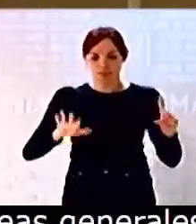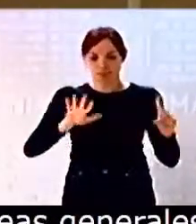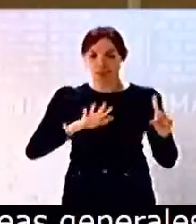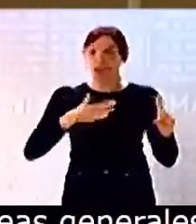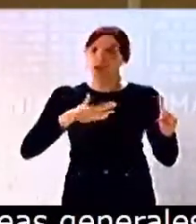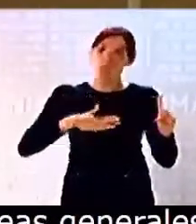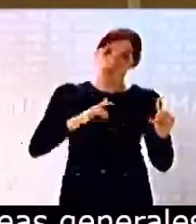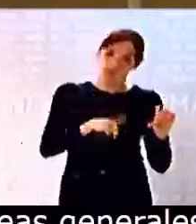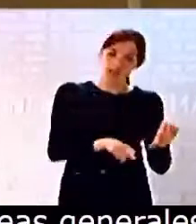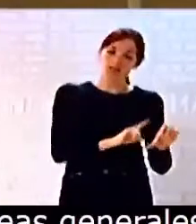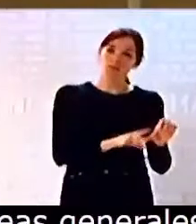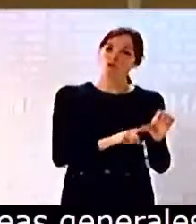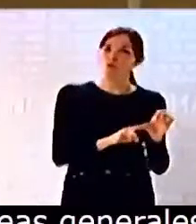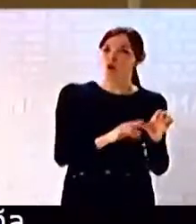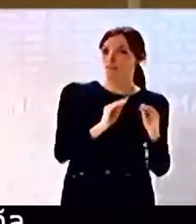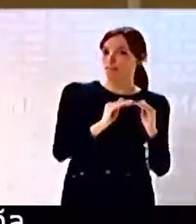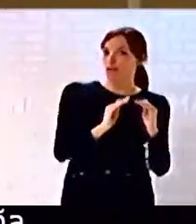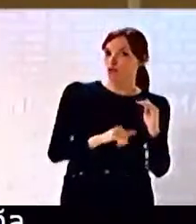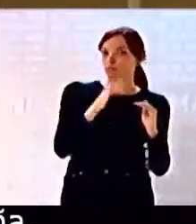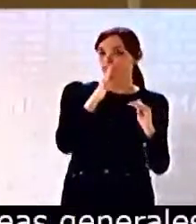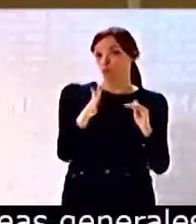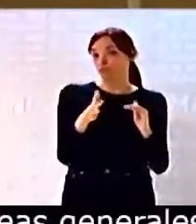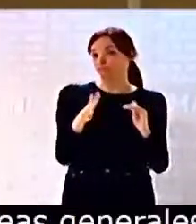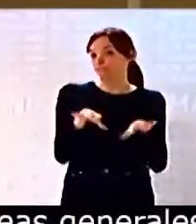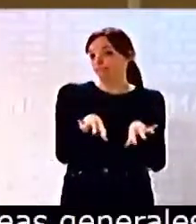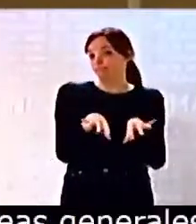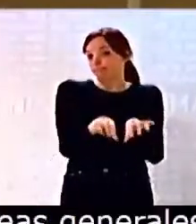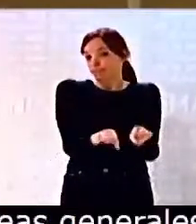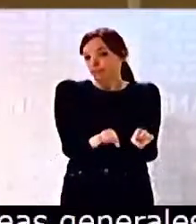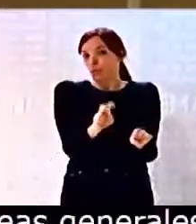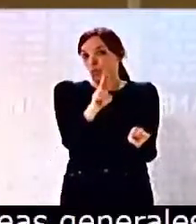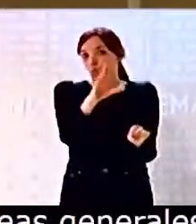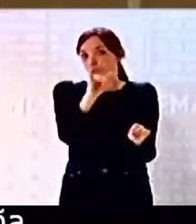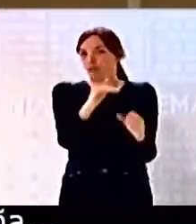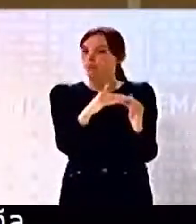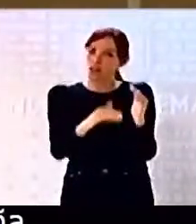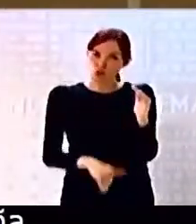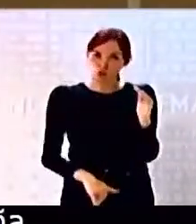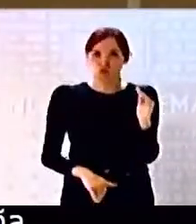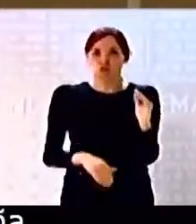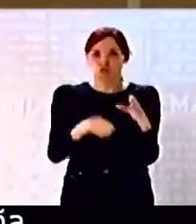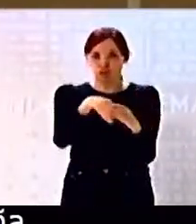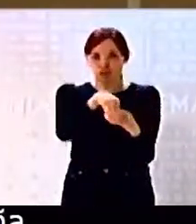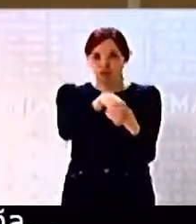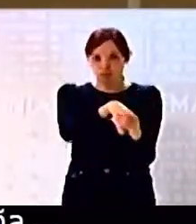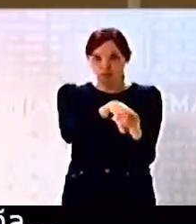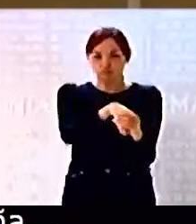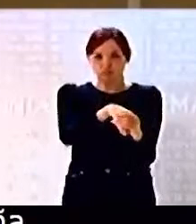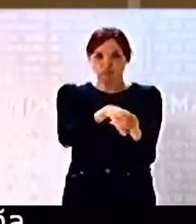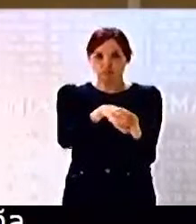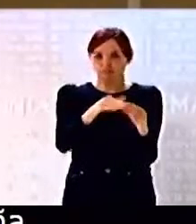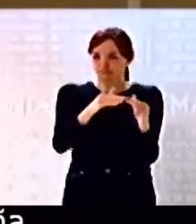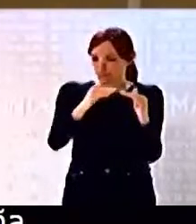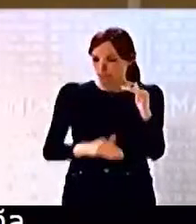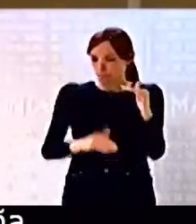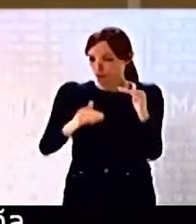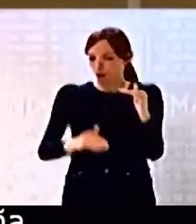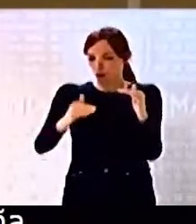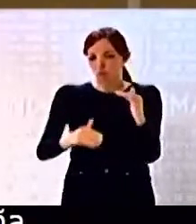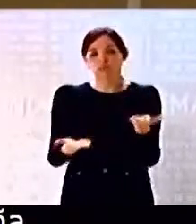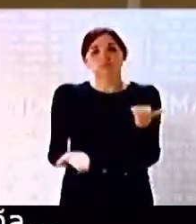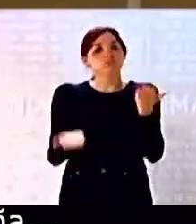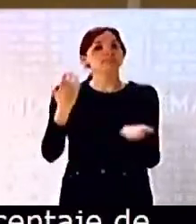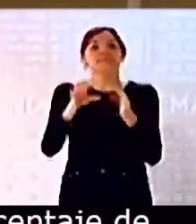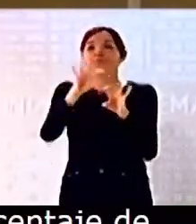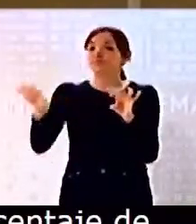en Extremadura estamos con un porcentaje de ocupación de UCI menor, el más bajo de todas las